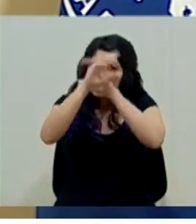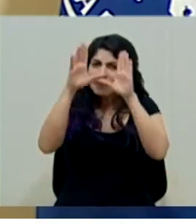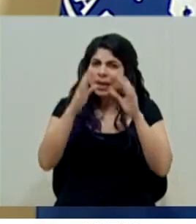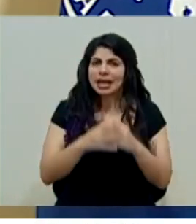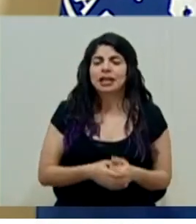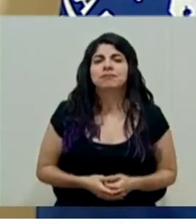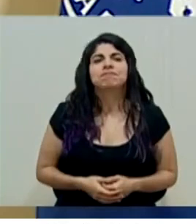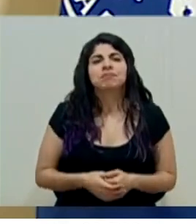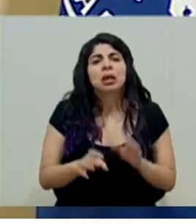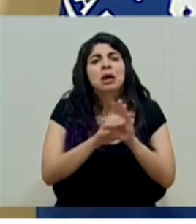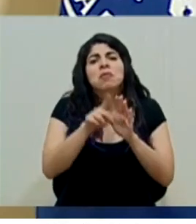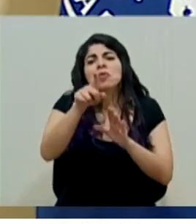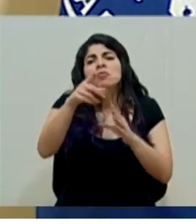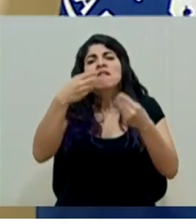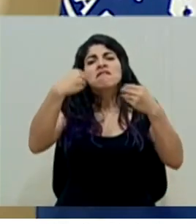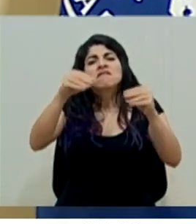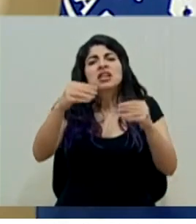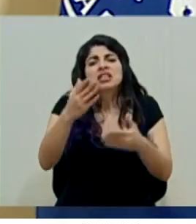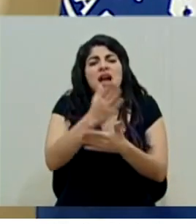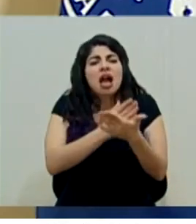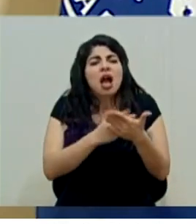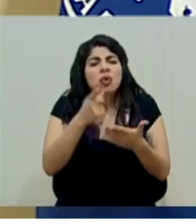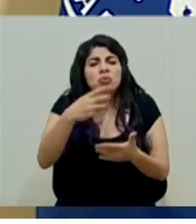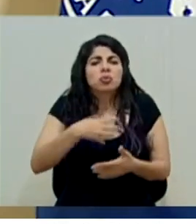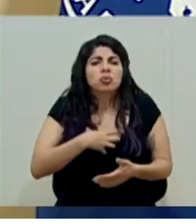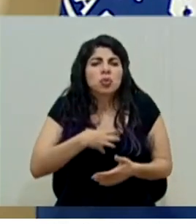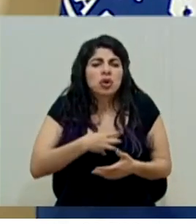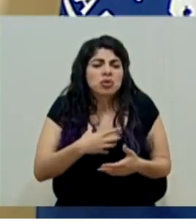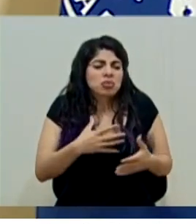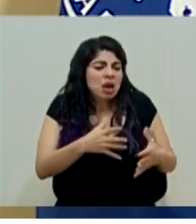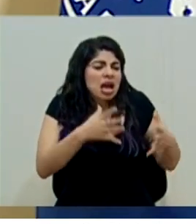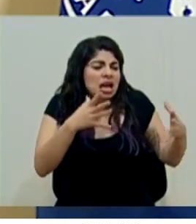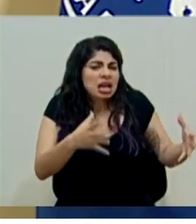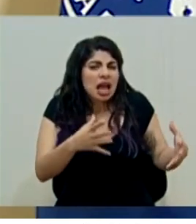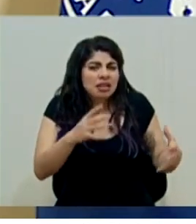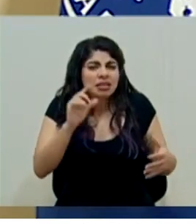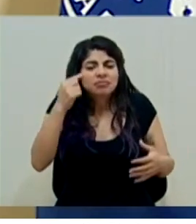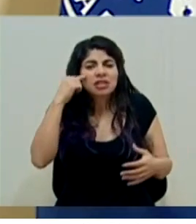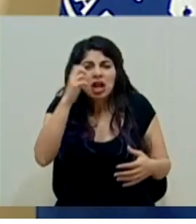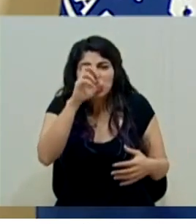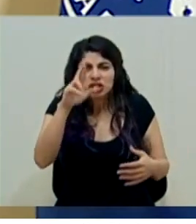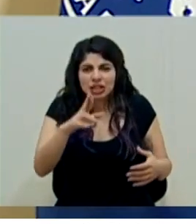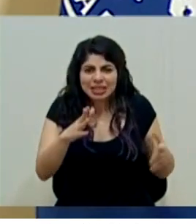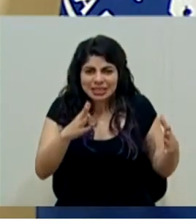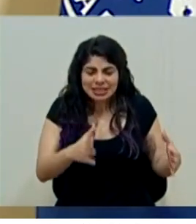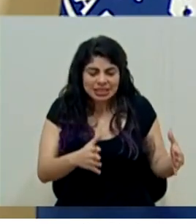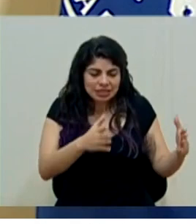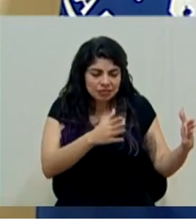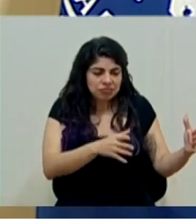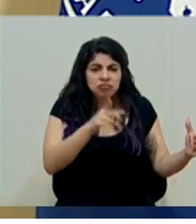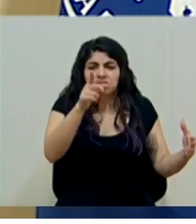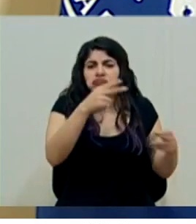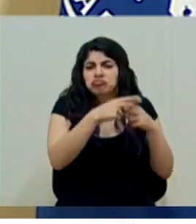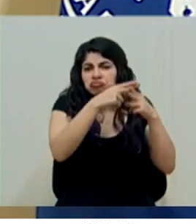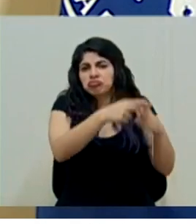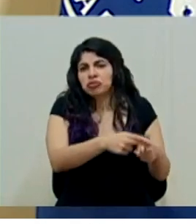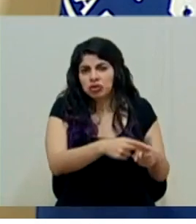Imaginemos que vamos a vender cualquier activo grande del Estado costarricense, ustedes pónganle el